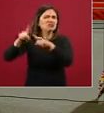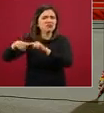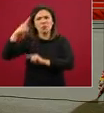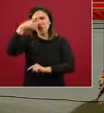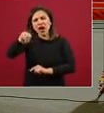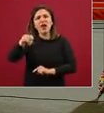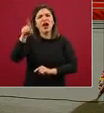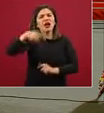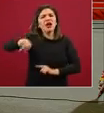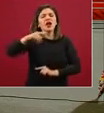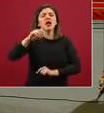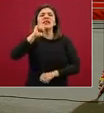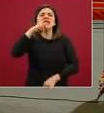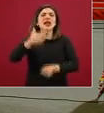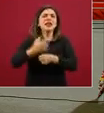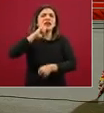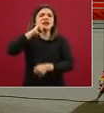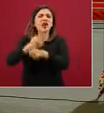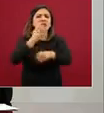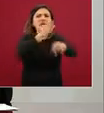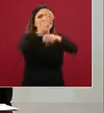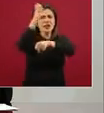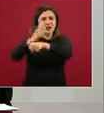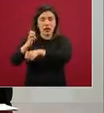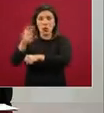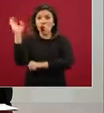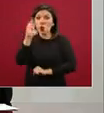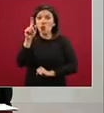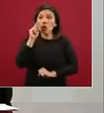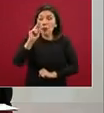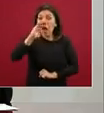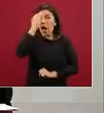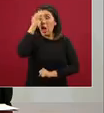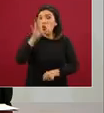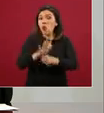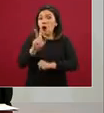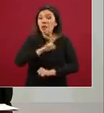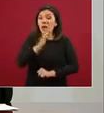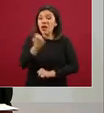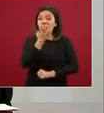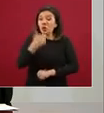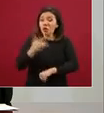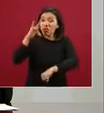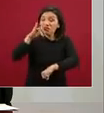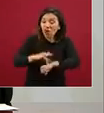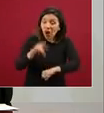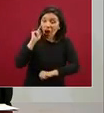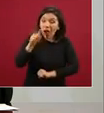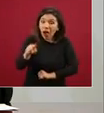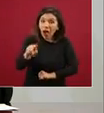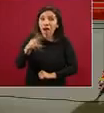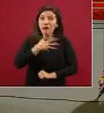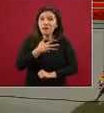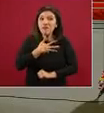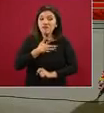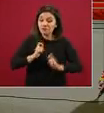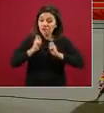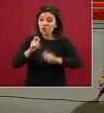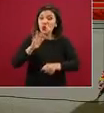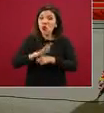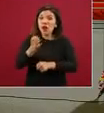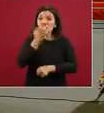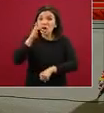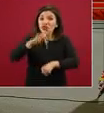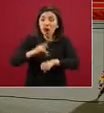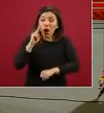las distintas secretarías. Una vez conociendo cuál escuela es a la que fue asignado el